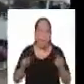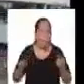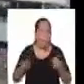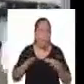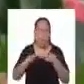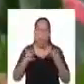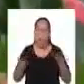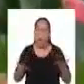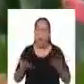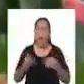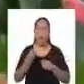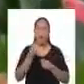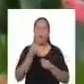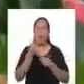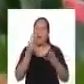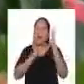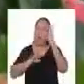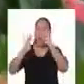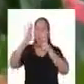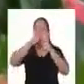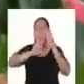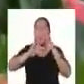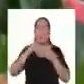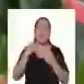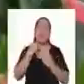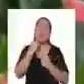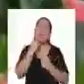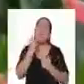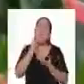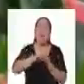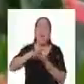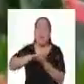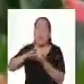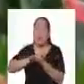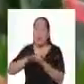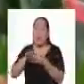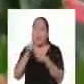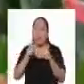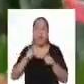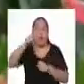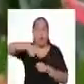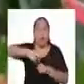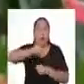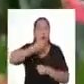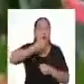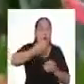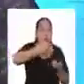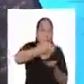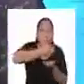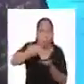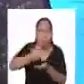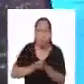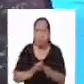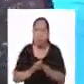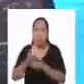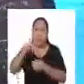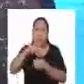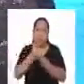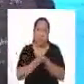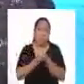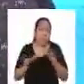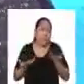hay preocupaciones más importantes que limpiar la ciudad, ¿no? Preocupaciones como conseguir alimentos, poder sobrevivir.